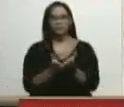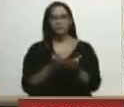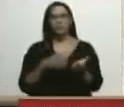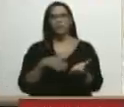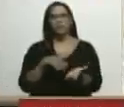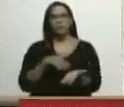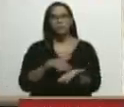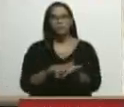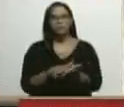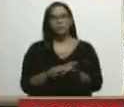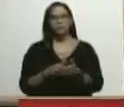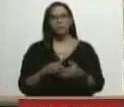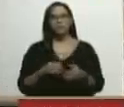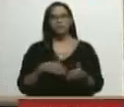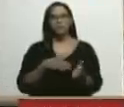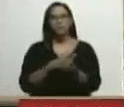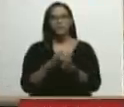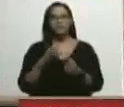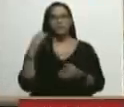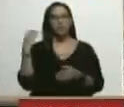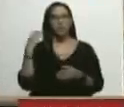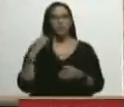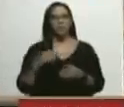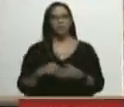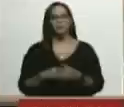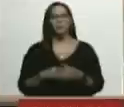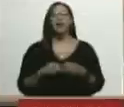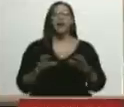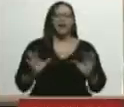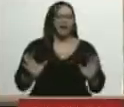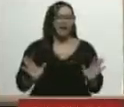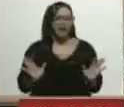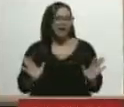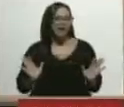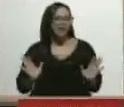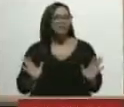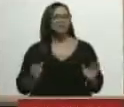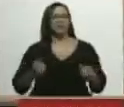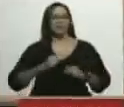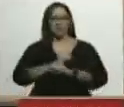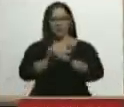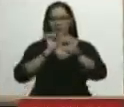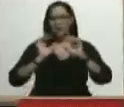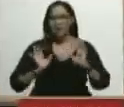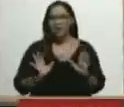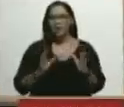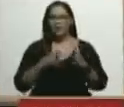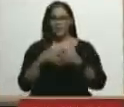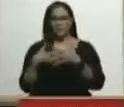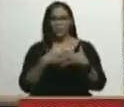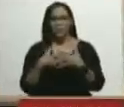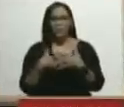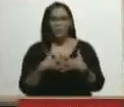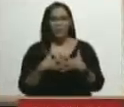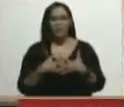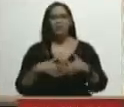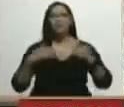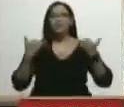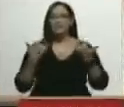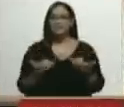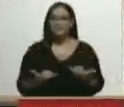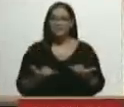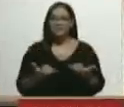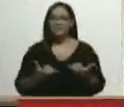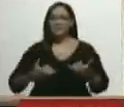sobre lo que está ocurriendo y lo que quiere Ah por supuesto Estados Unidos ya le saca la